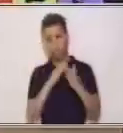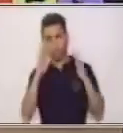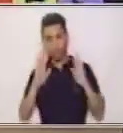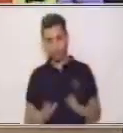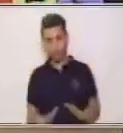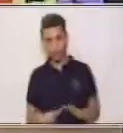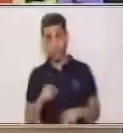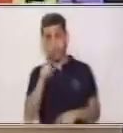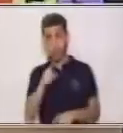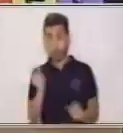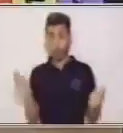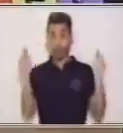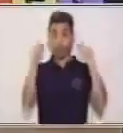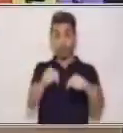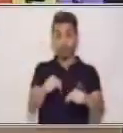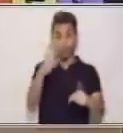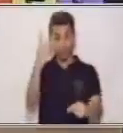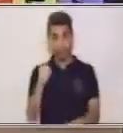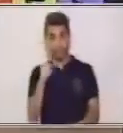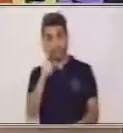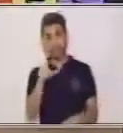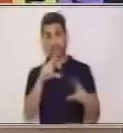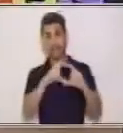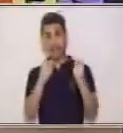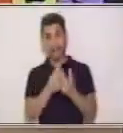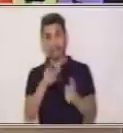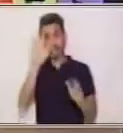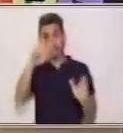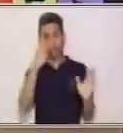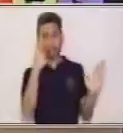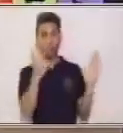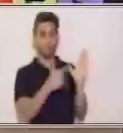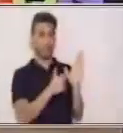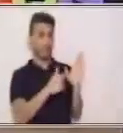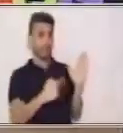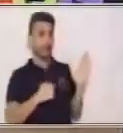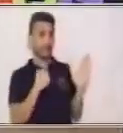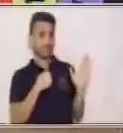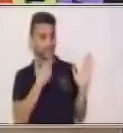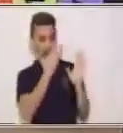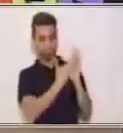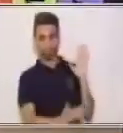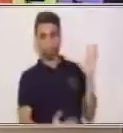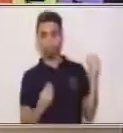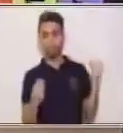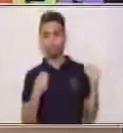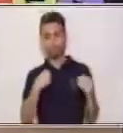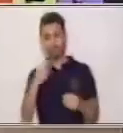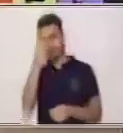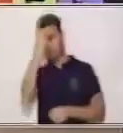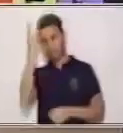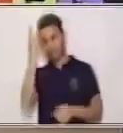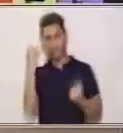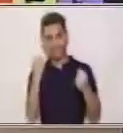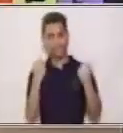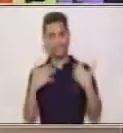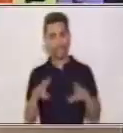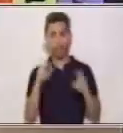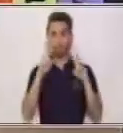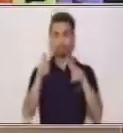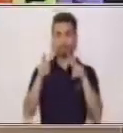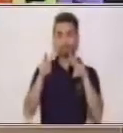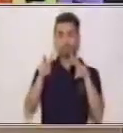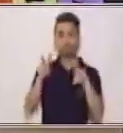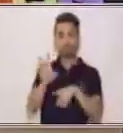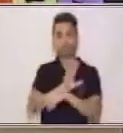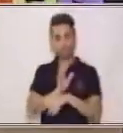Cuando regreses a clase, le puedes decir a tu maestra todos los trabajos que hiciste viendo la televisión y aprendiendo mucho.